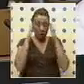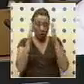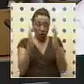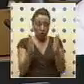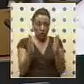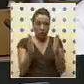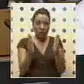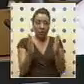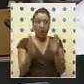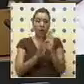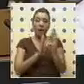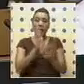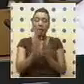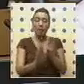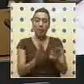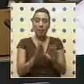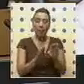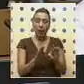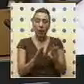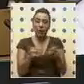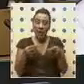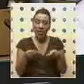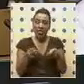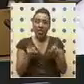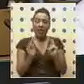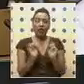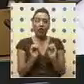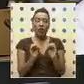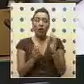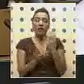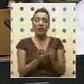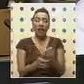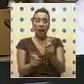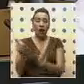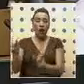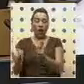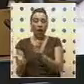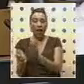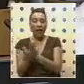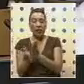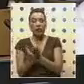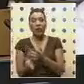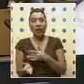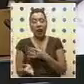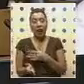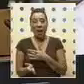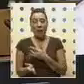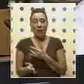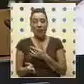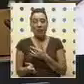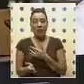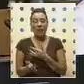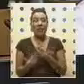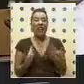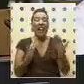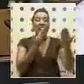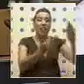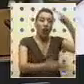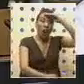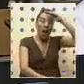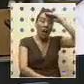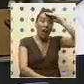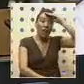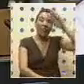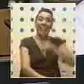abocarnos a proteger el derecho de educación que tienen aquellos estudiantes que lamentablemente pusieron su confianza y